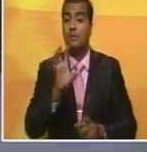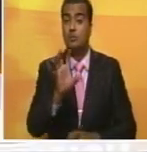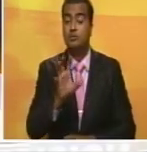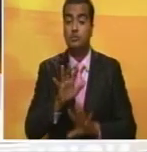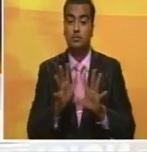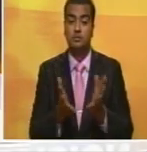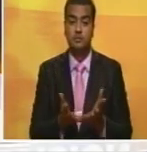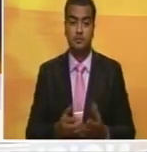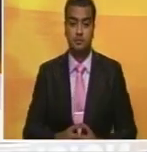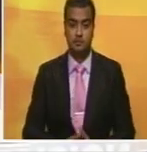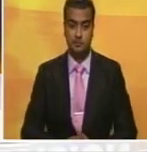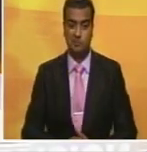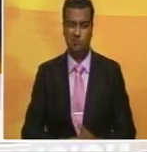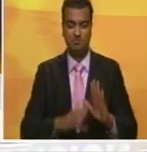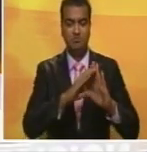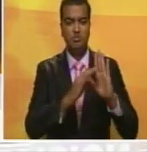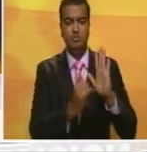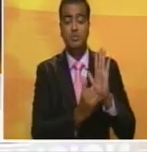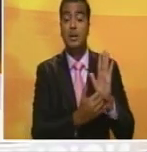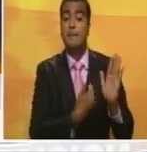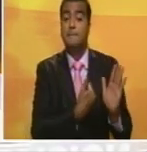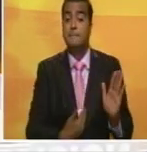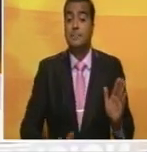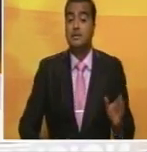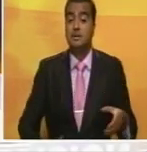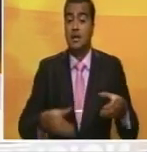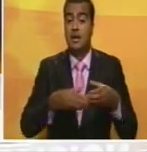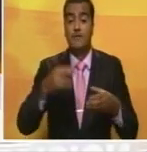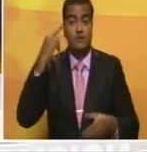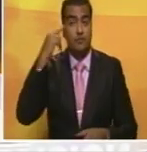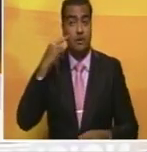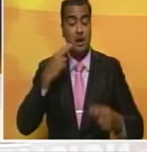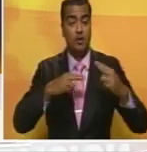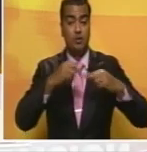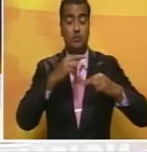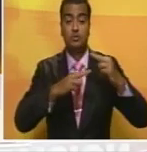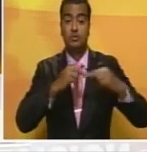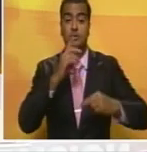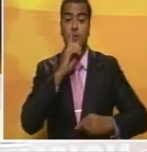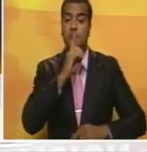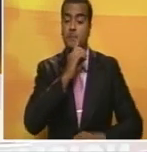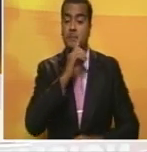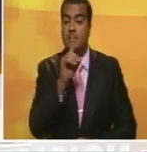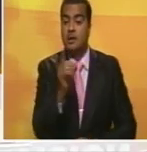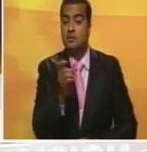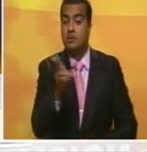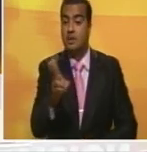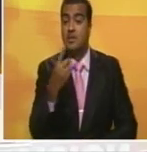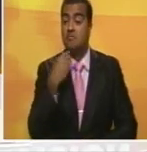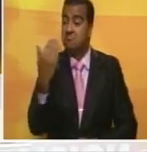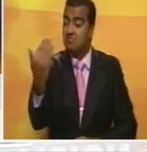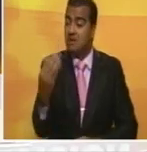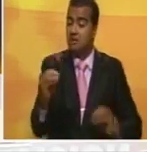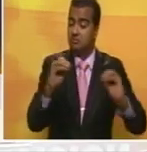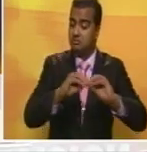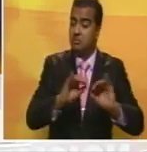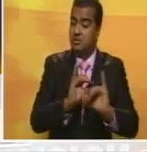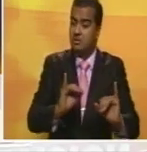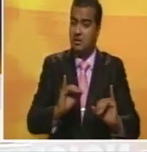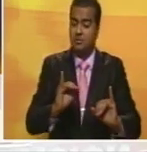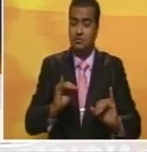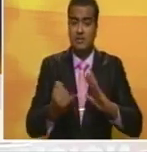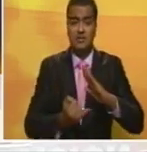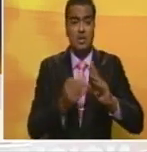mundo. El constituyente y presidente de la Cámara Bolivariana de la Construcción, Gerson Hernández, alertó que de llegar a concretarse una